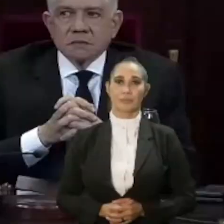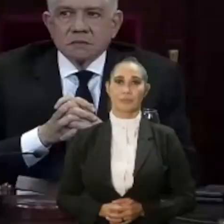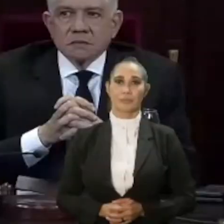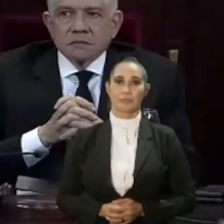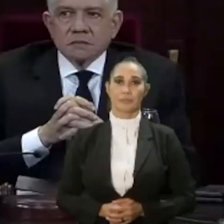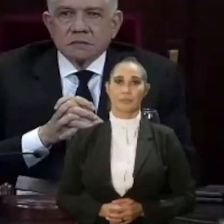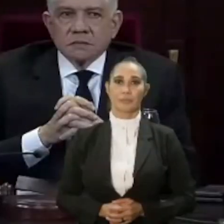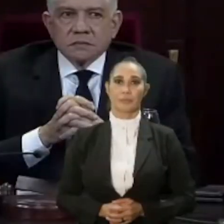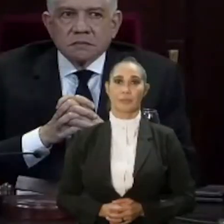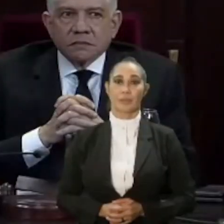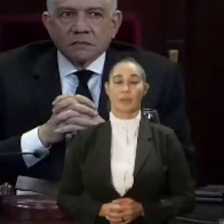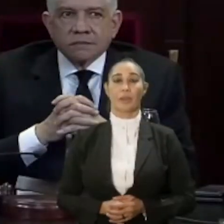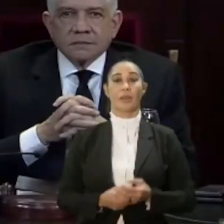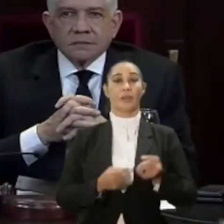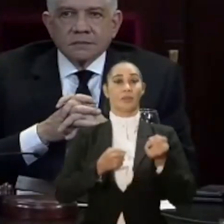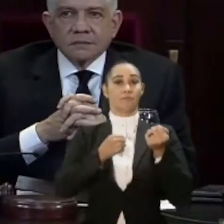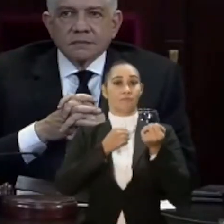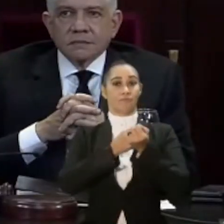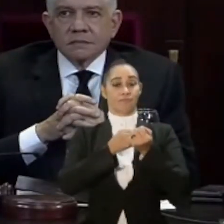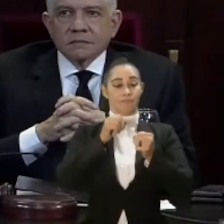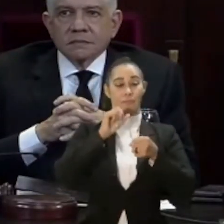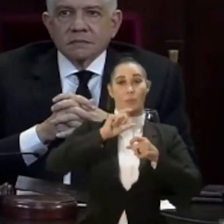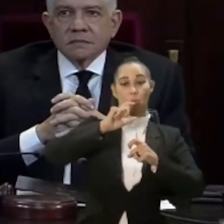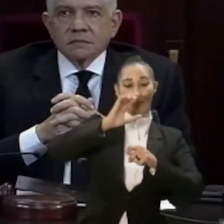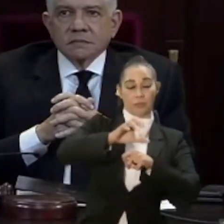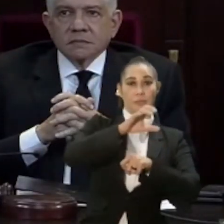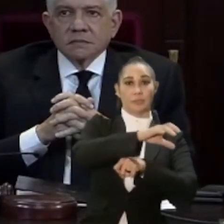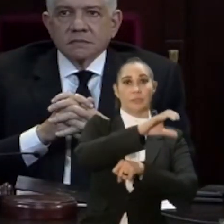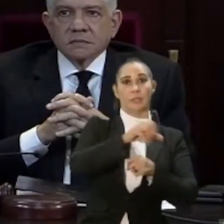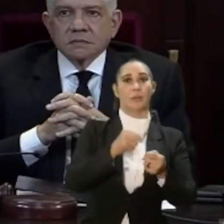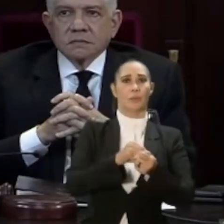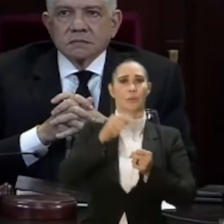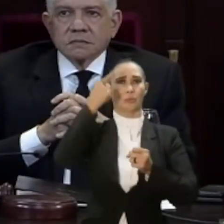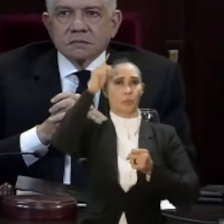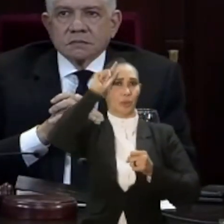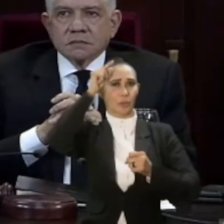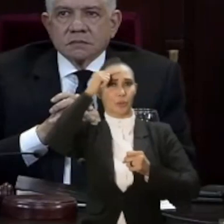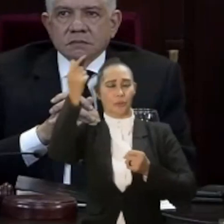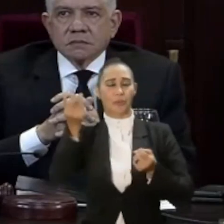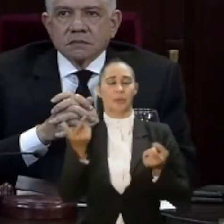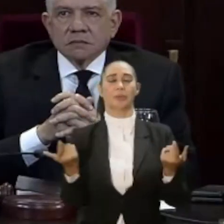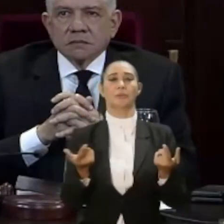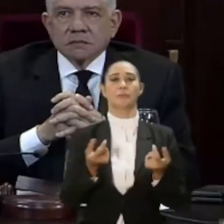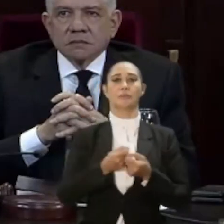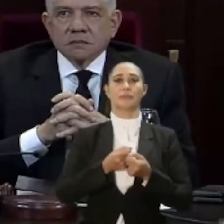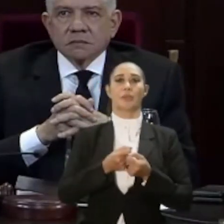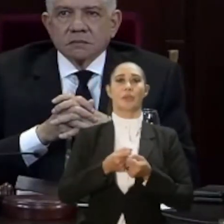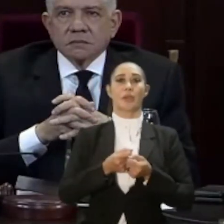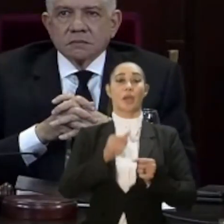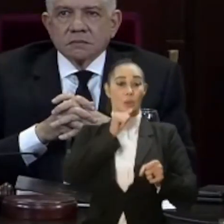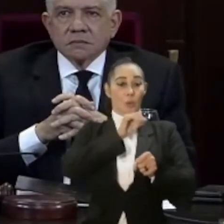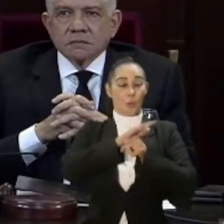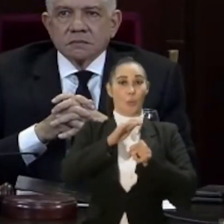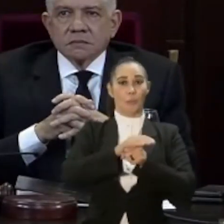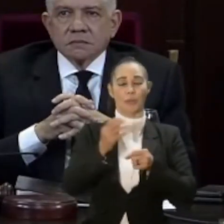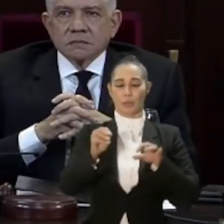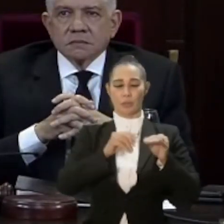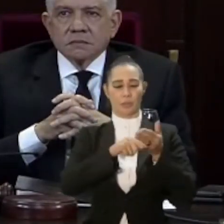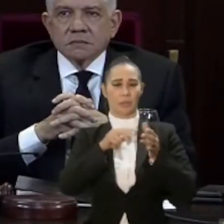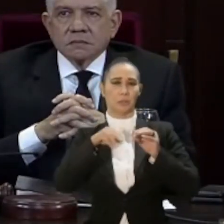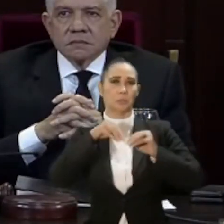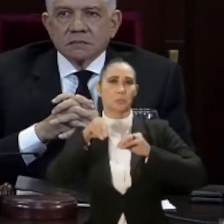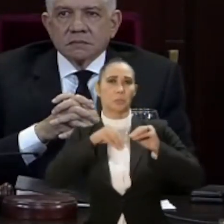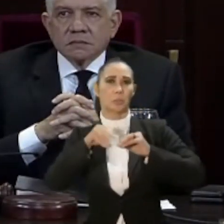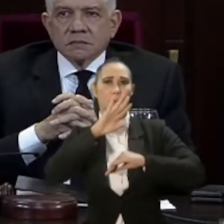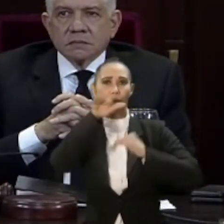Los subsidios desplegados por el gobierno han cumplido su cometido, mitigando los efectos adversos en el poder de compra de los